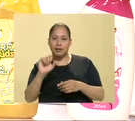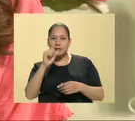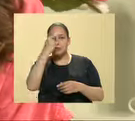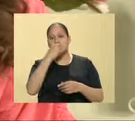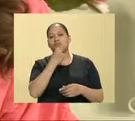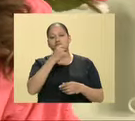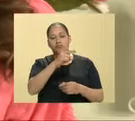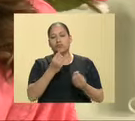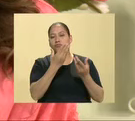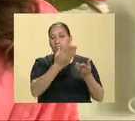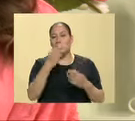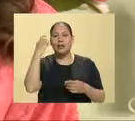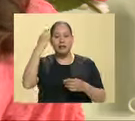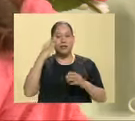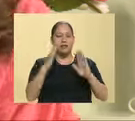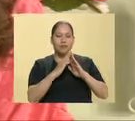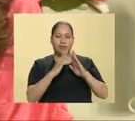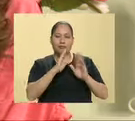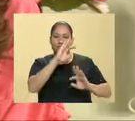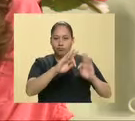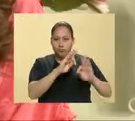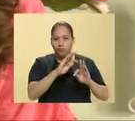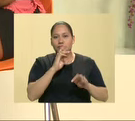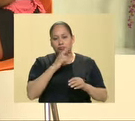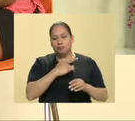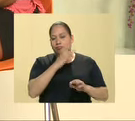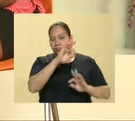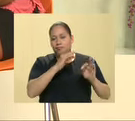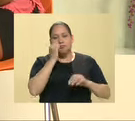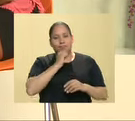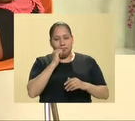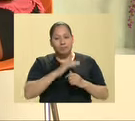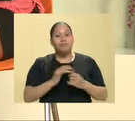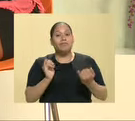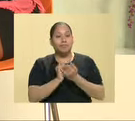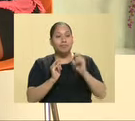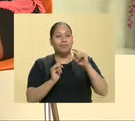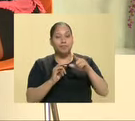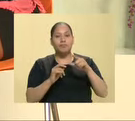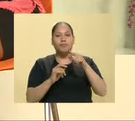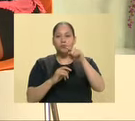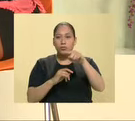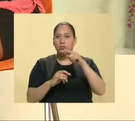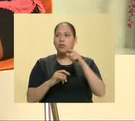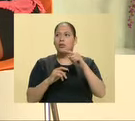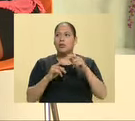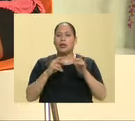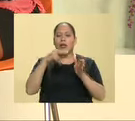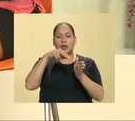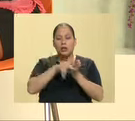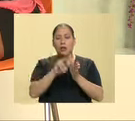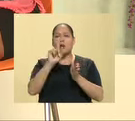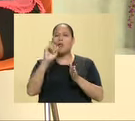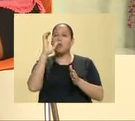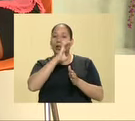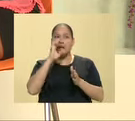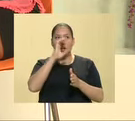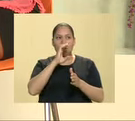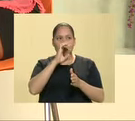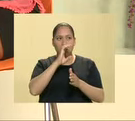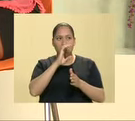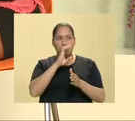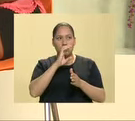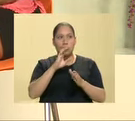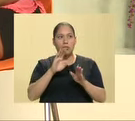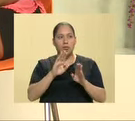comentamos, son los reyes del hogar. Y bueno, pues qué mejor consentirlos de esa manera. Y lo mejor de todo también es, si tenemos una tina de agua caliente en la que nos queremos varar a